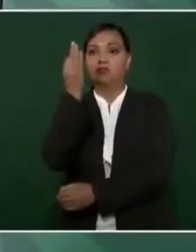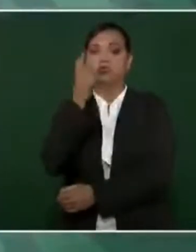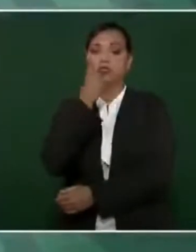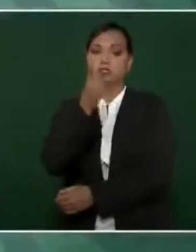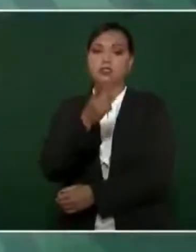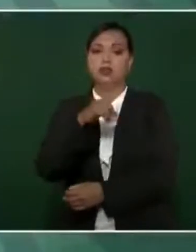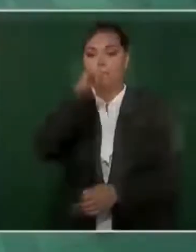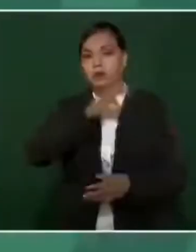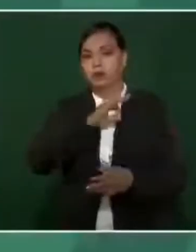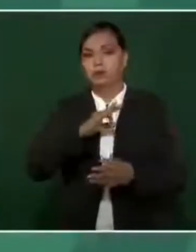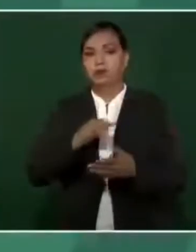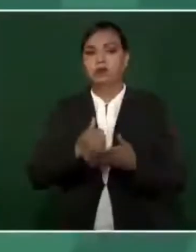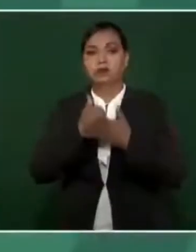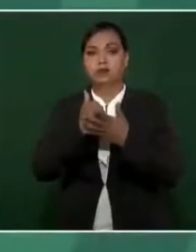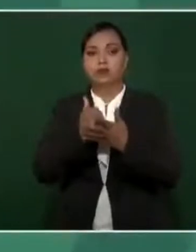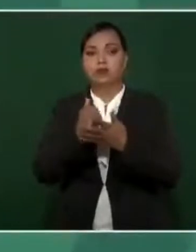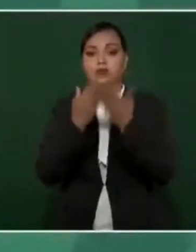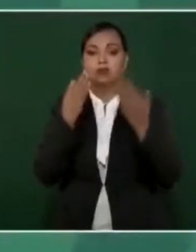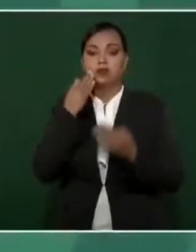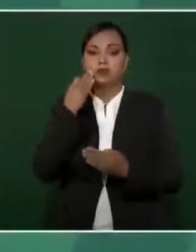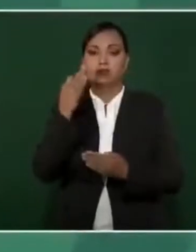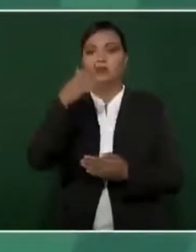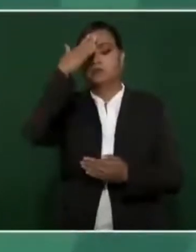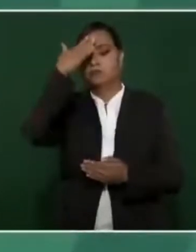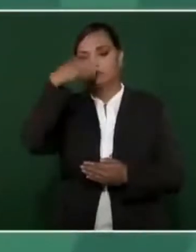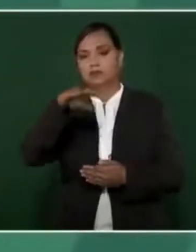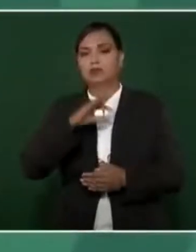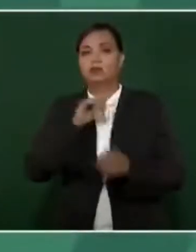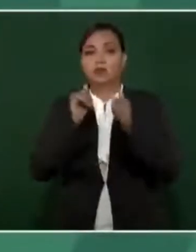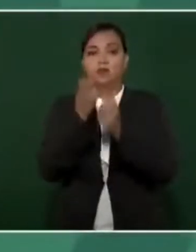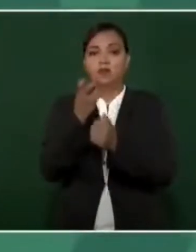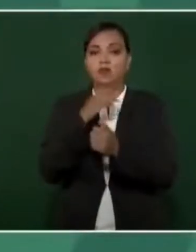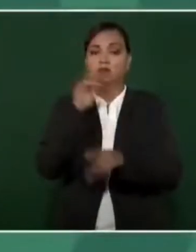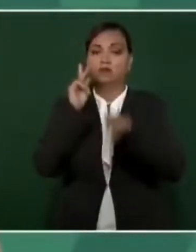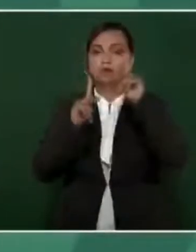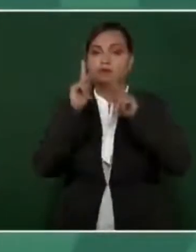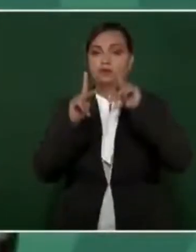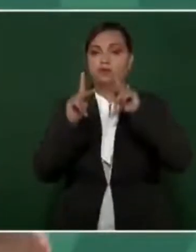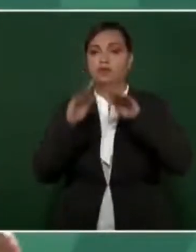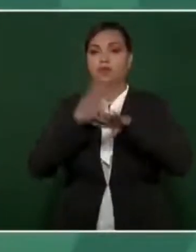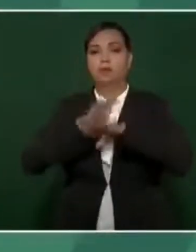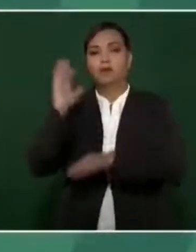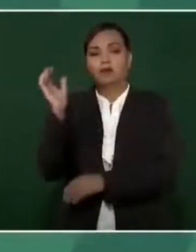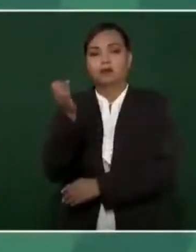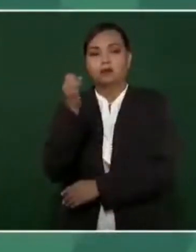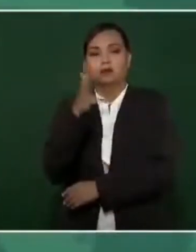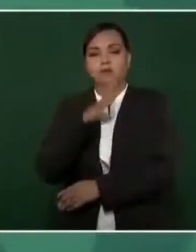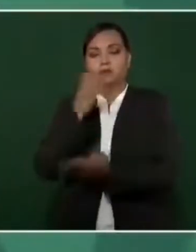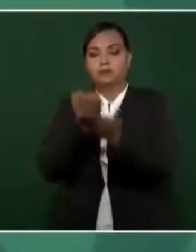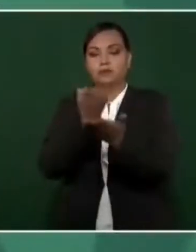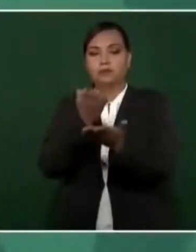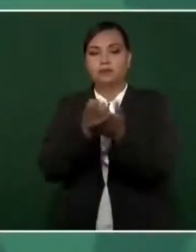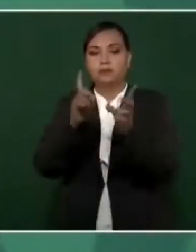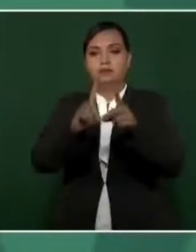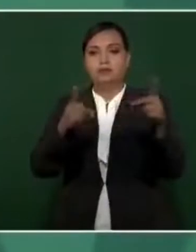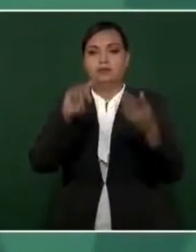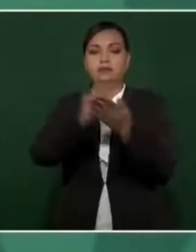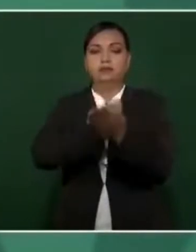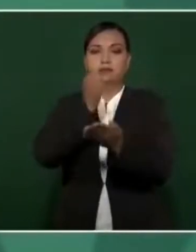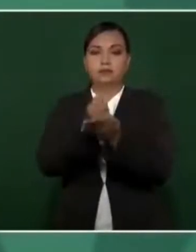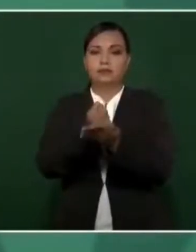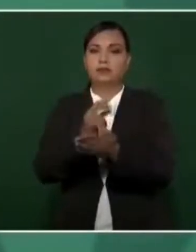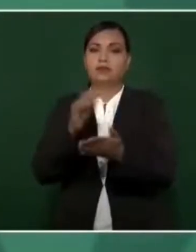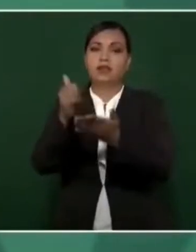estos momentos, y estamos seguros que con esto que estamos comentando y la fortaleza económica de desarrollo de Tamaulipas, no hay duda que saldremos